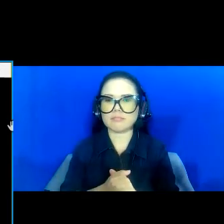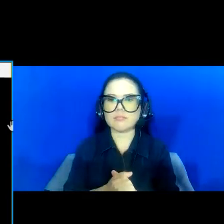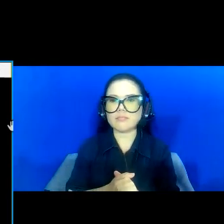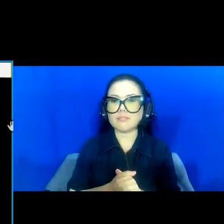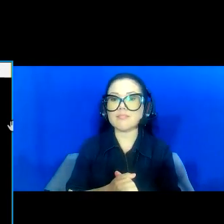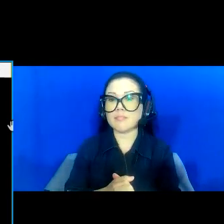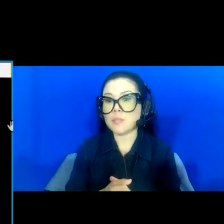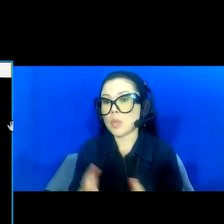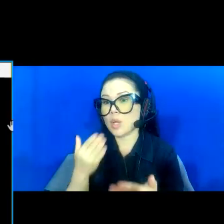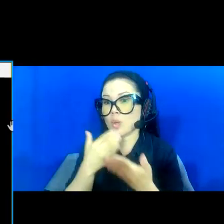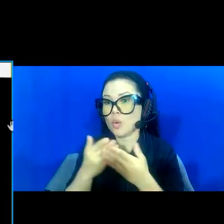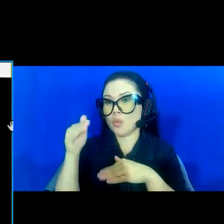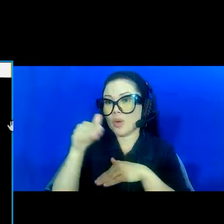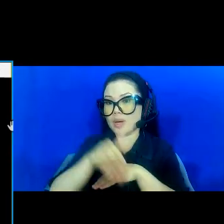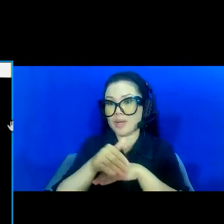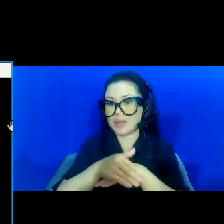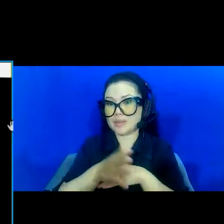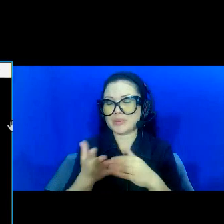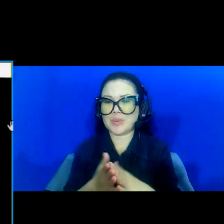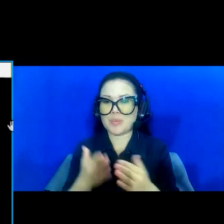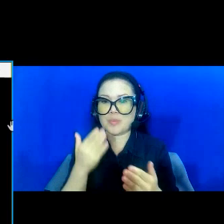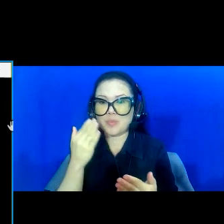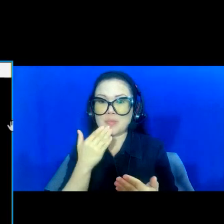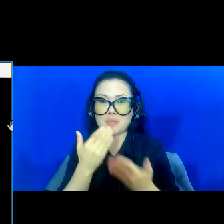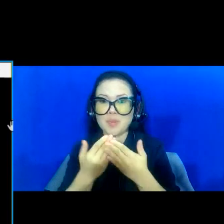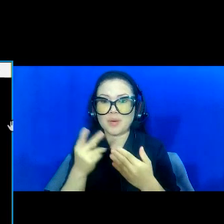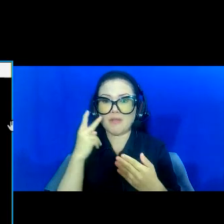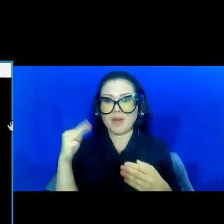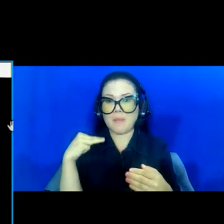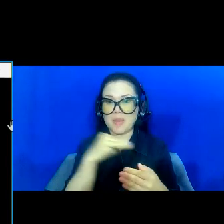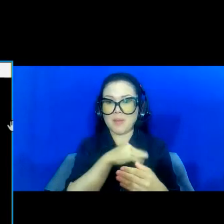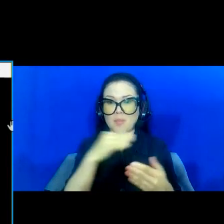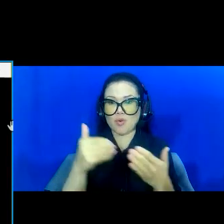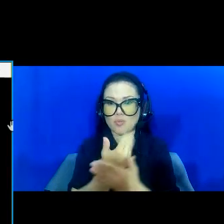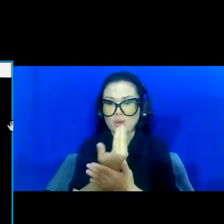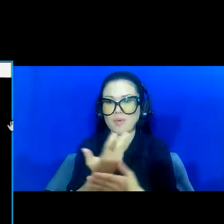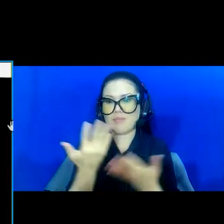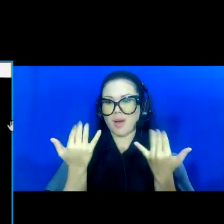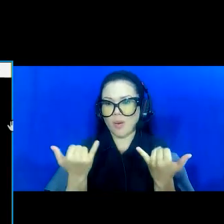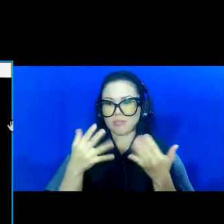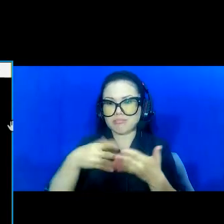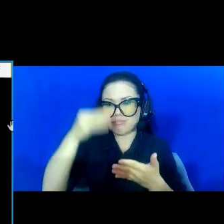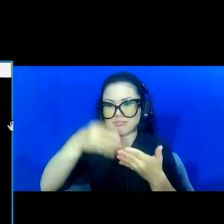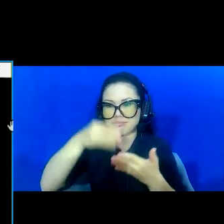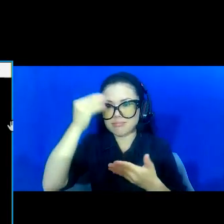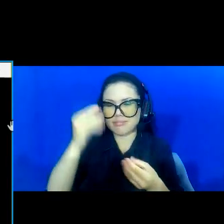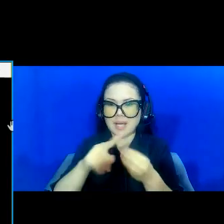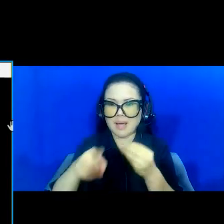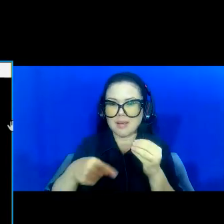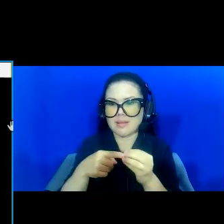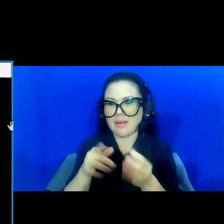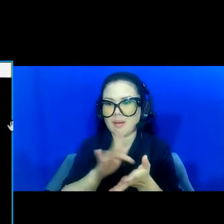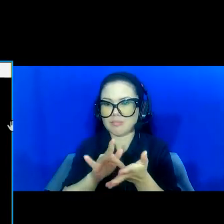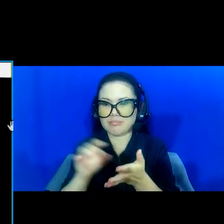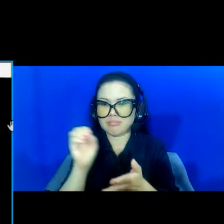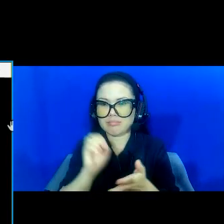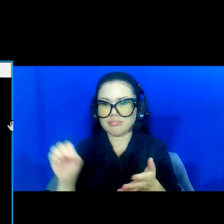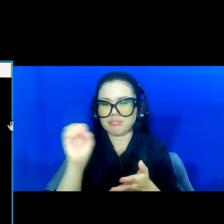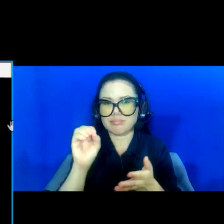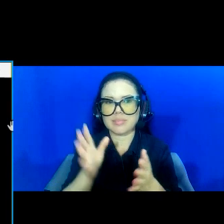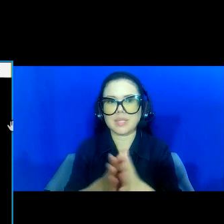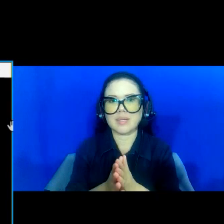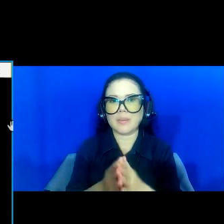estos miembros nuevos que sabemos que han estado empapados en el tema de los opioides. Como en continuación por lo que mencionaba, tenemos el componente B. ¿Y por qué lo